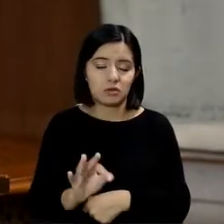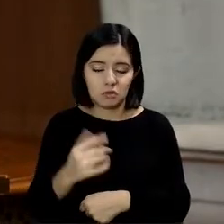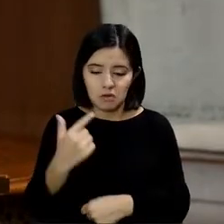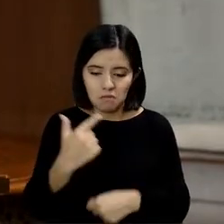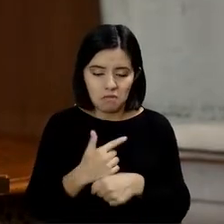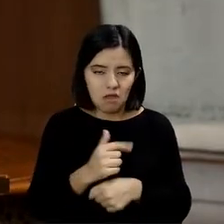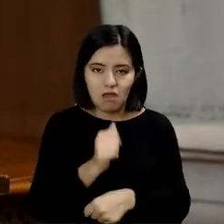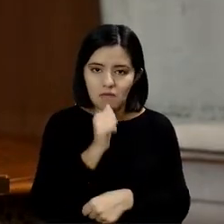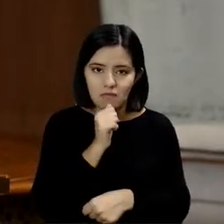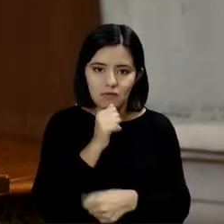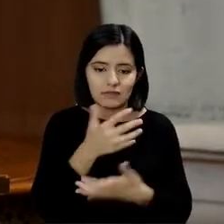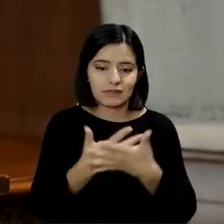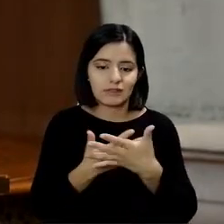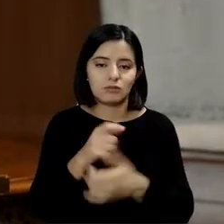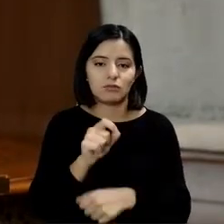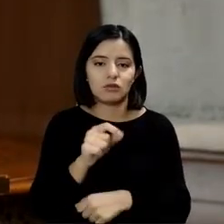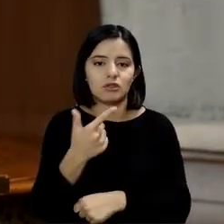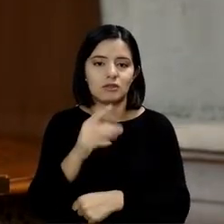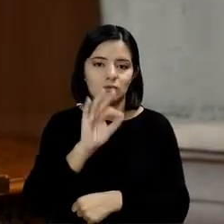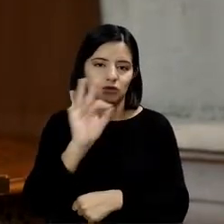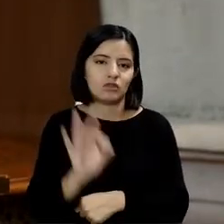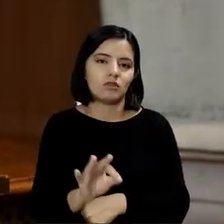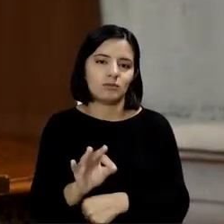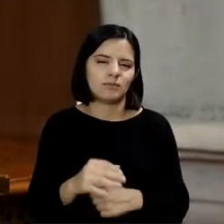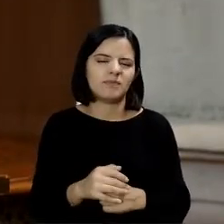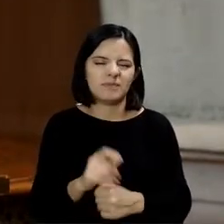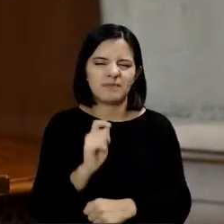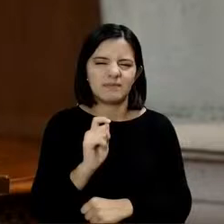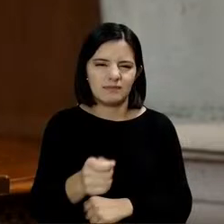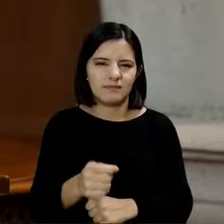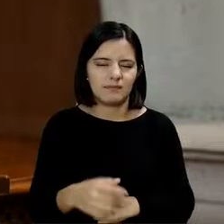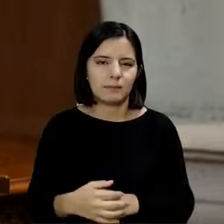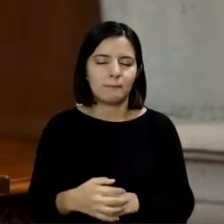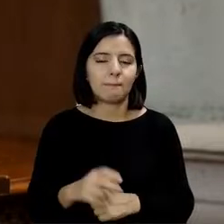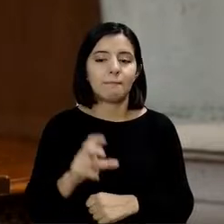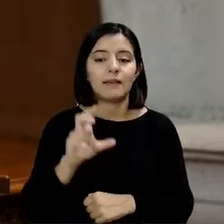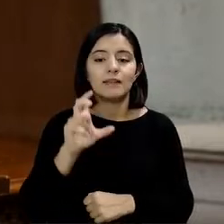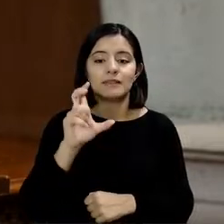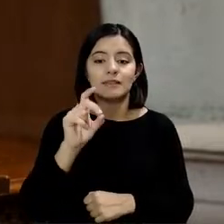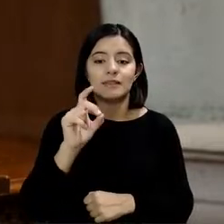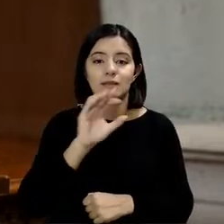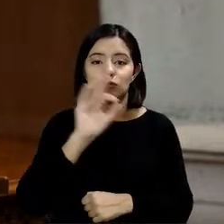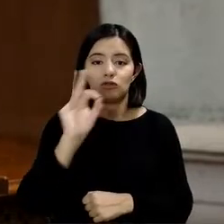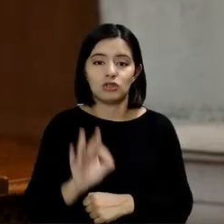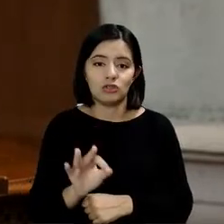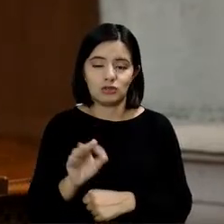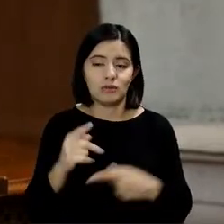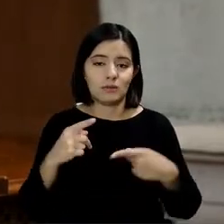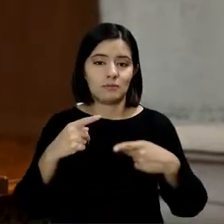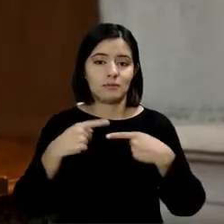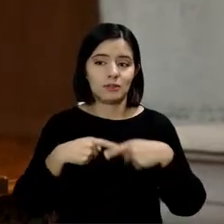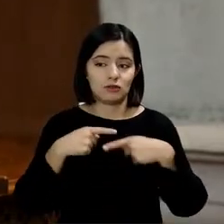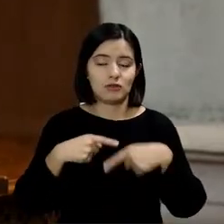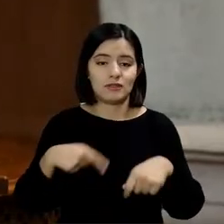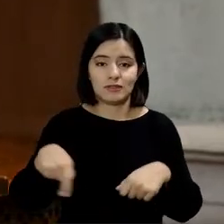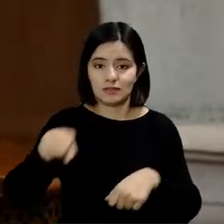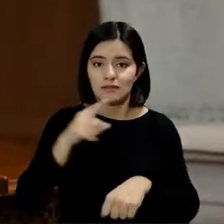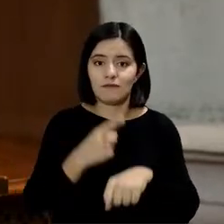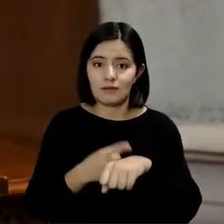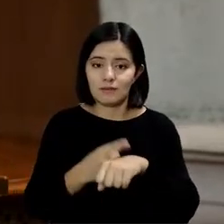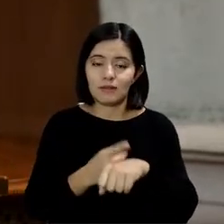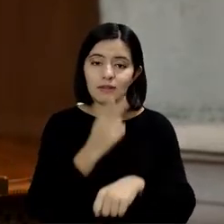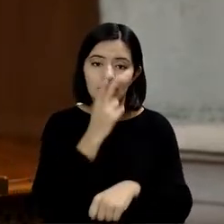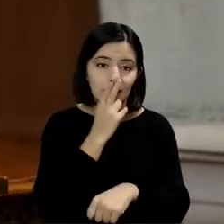del 15.7%. Es decir, 30% de los adultos que viven con diabetes en